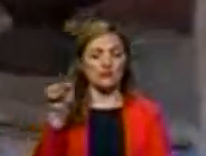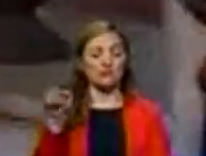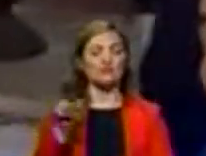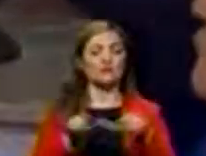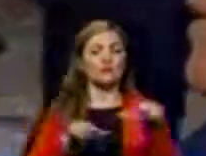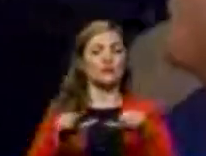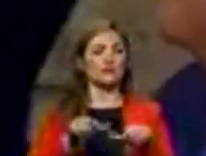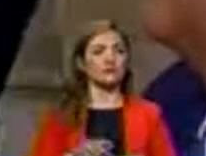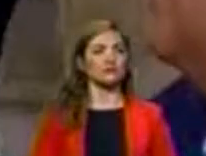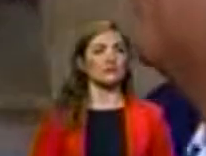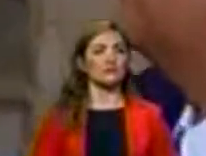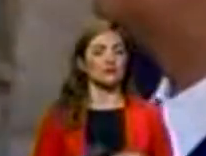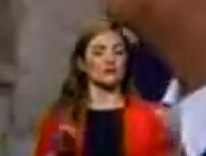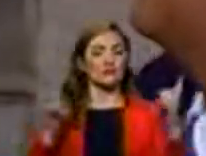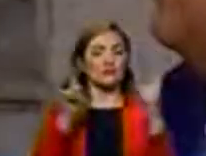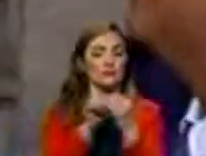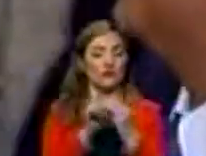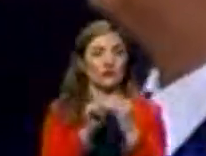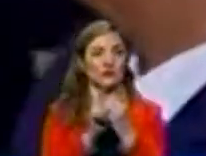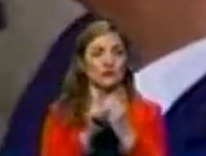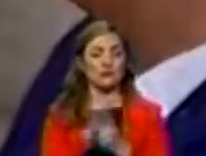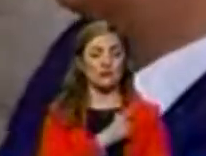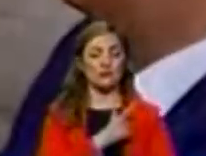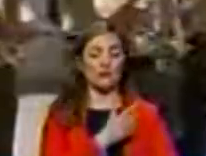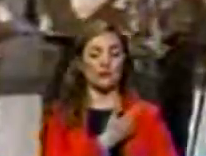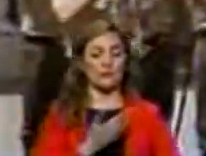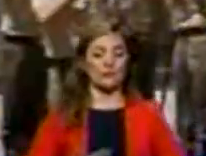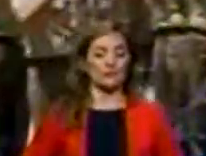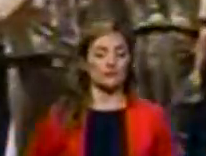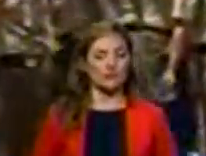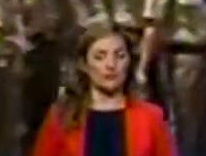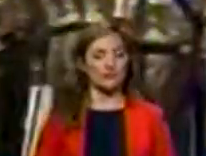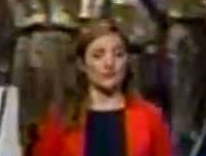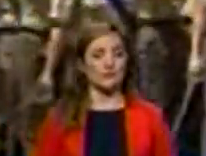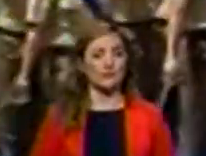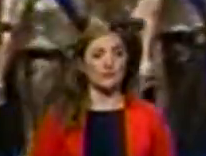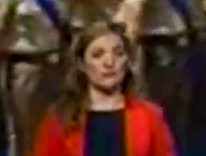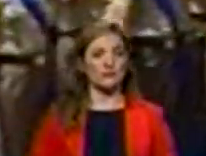encuentro fue con el presidente de Italia, Sergio Mattarella.